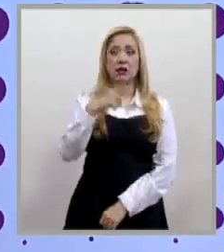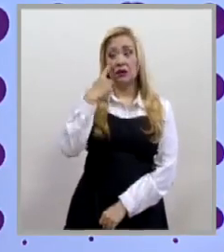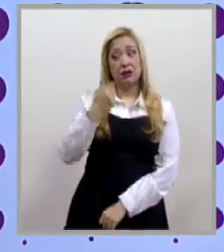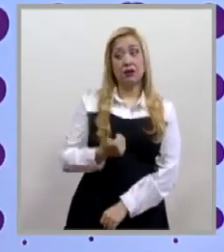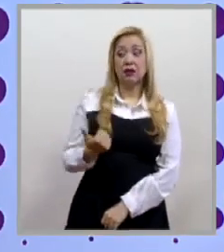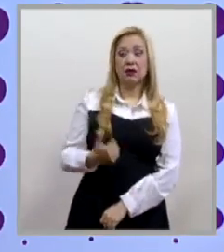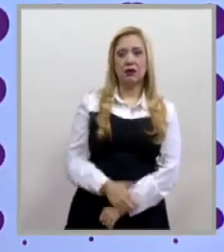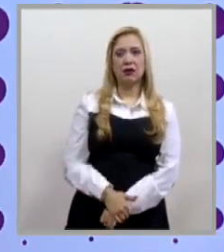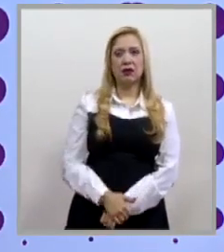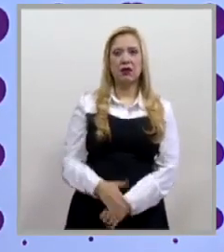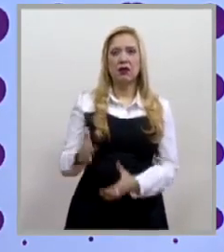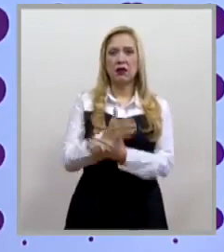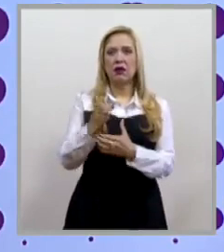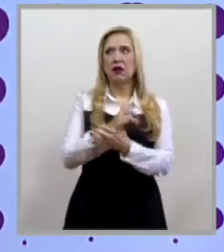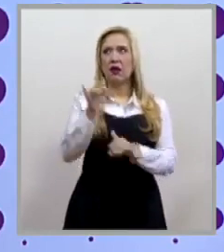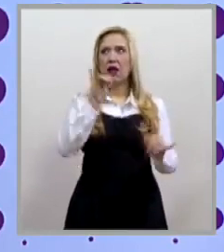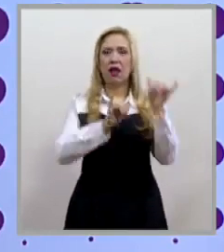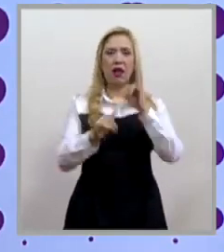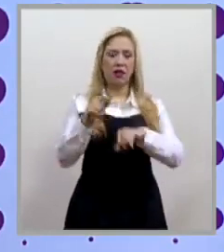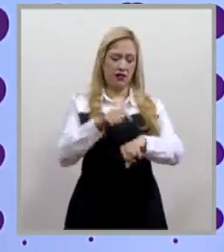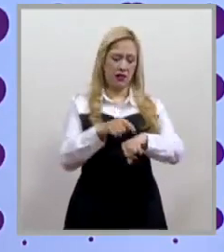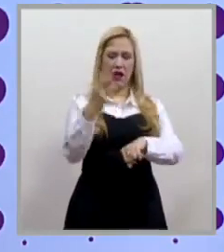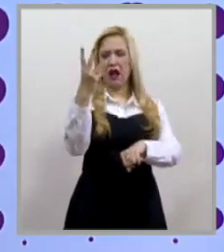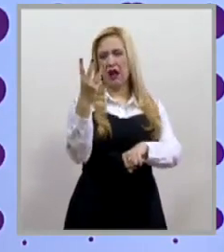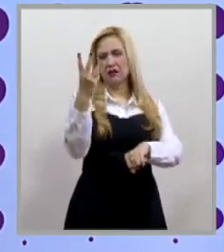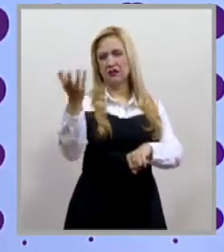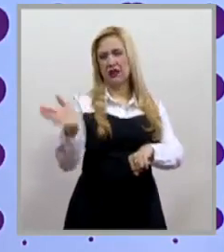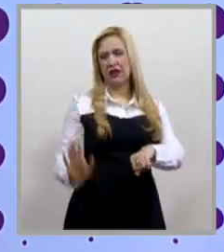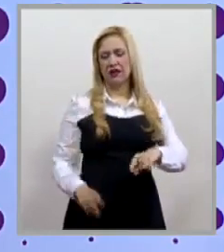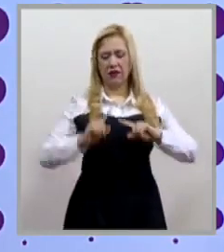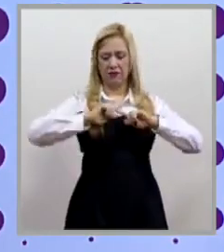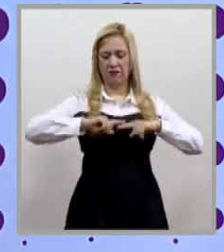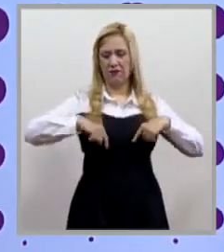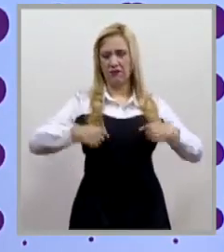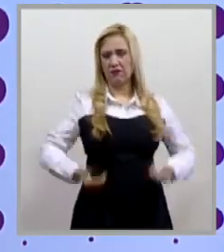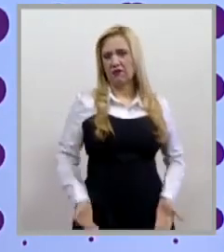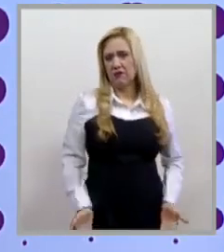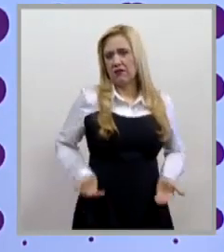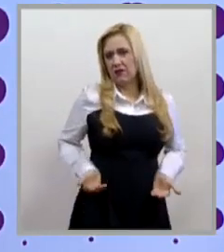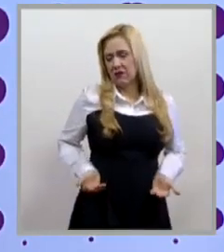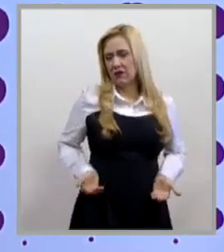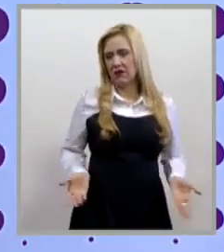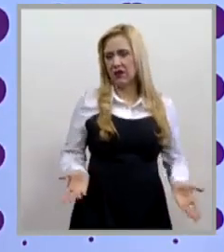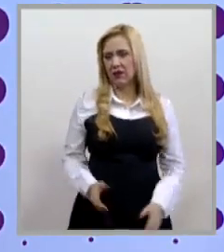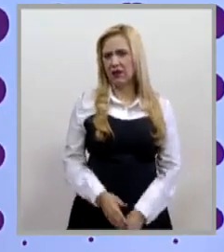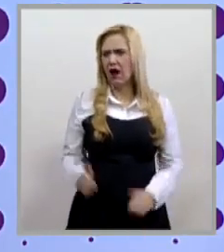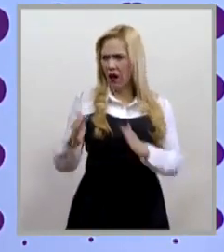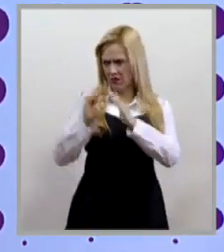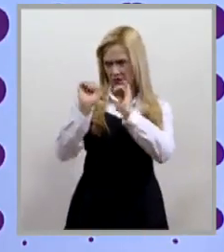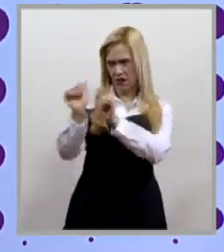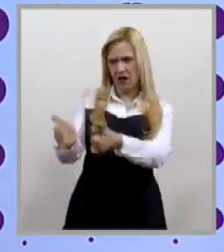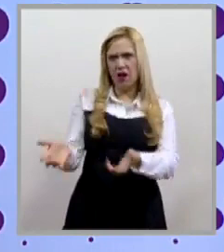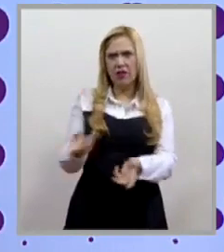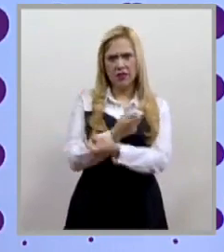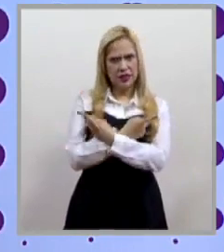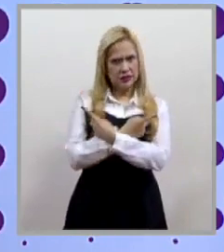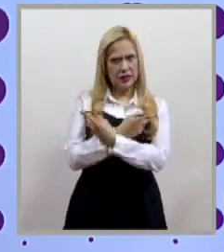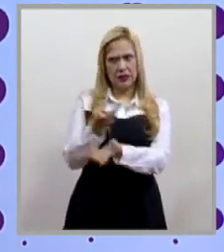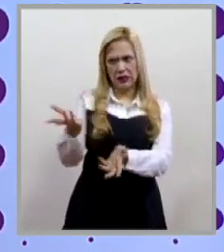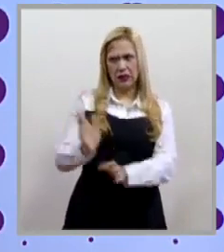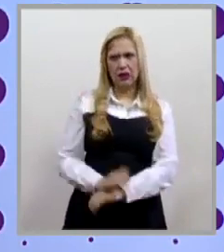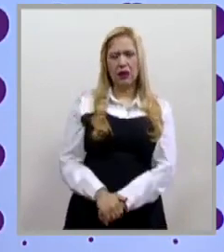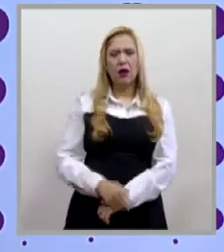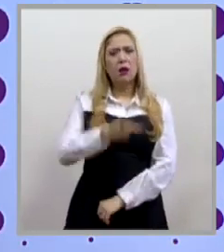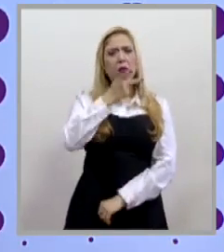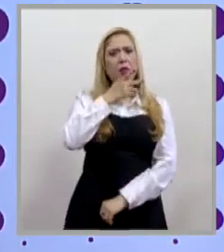del bar a las 3 de la mañana. ¿Cómo venía vestida? ¿Por qué no estaba en su casa? Si es una jovencita, ¿por qué los padres